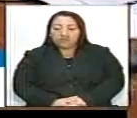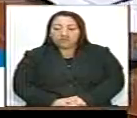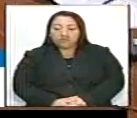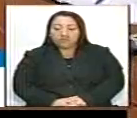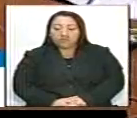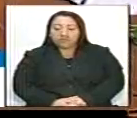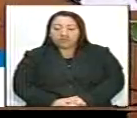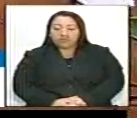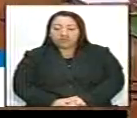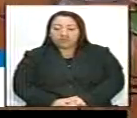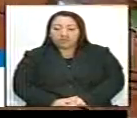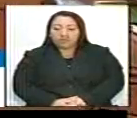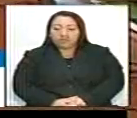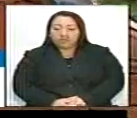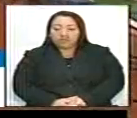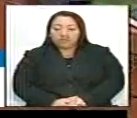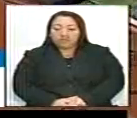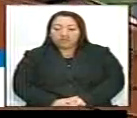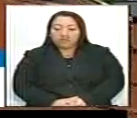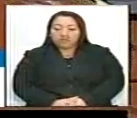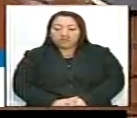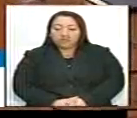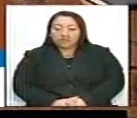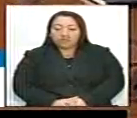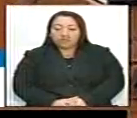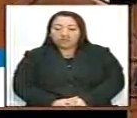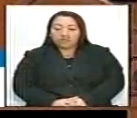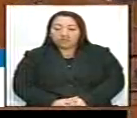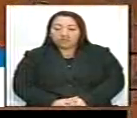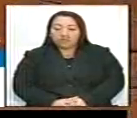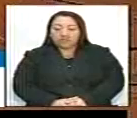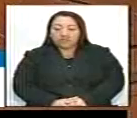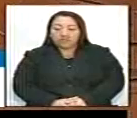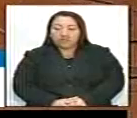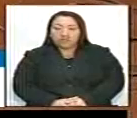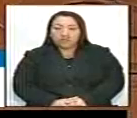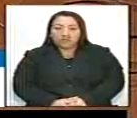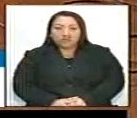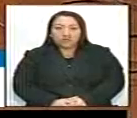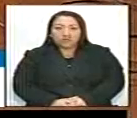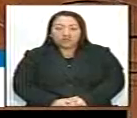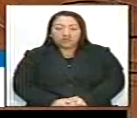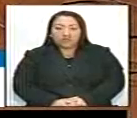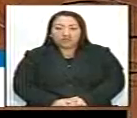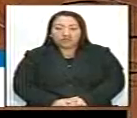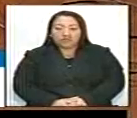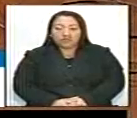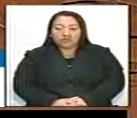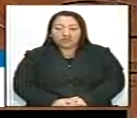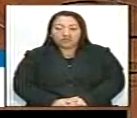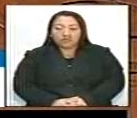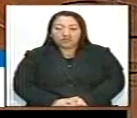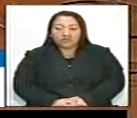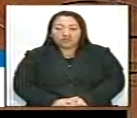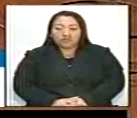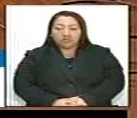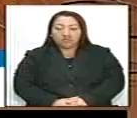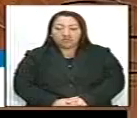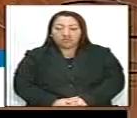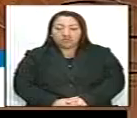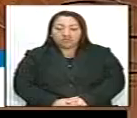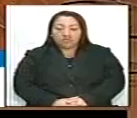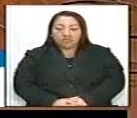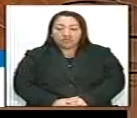acompañan, vamos a iniciar el desarrollo del taller en sí mismo y vamos a comenzar con unas palabras del señor Alexandro Sacco, el representante